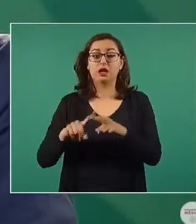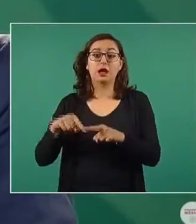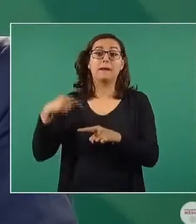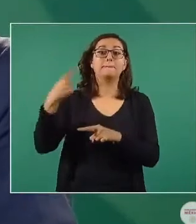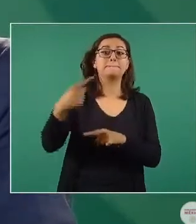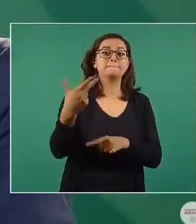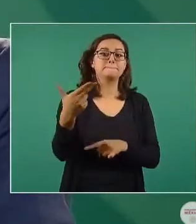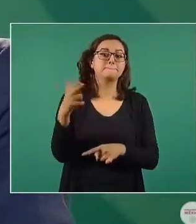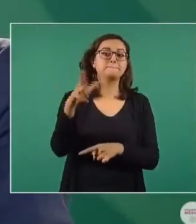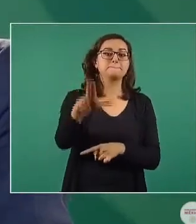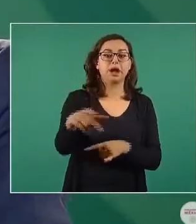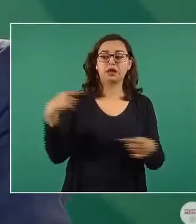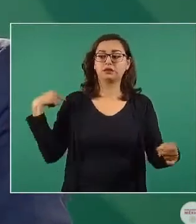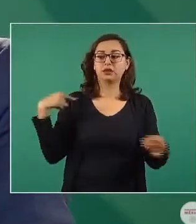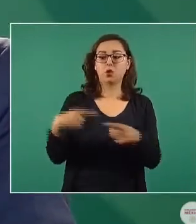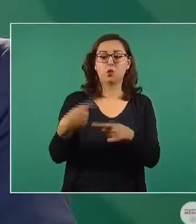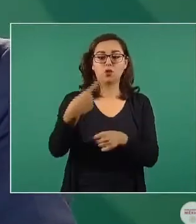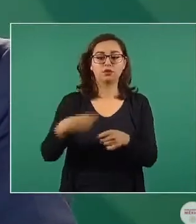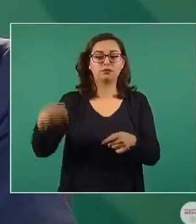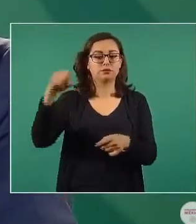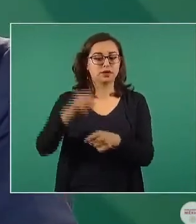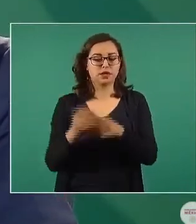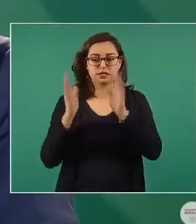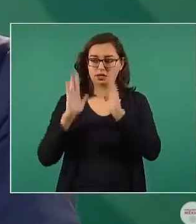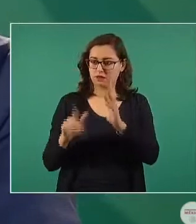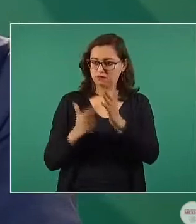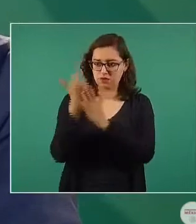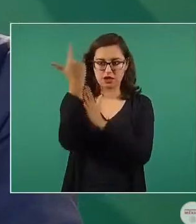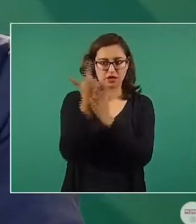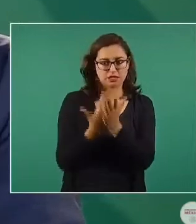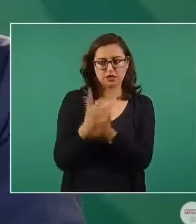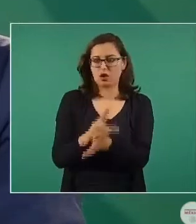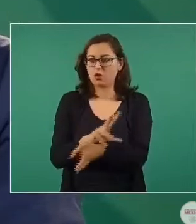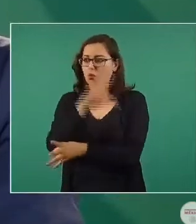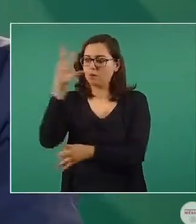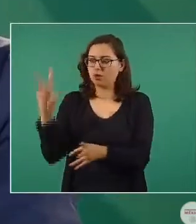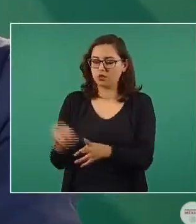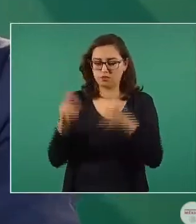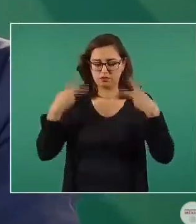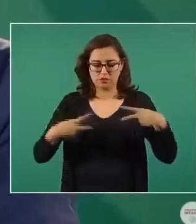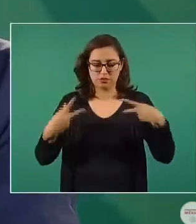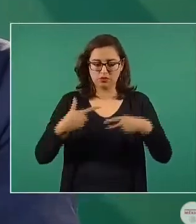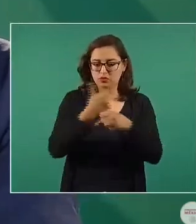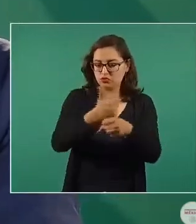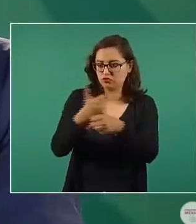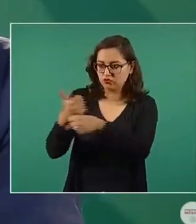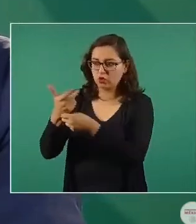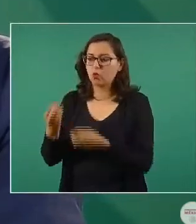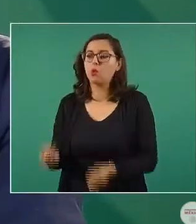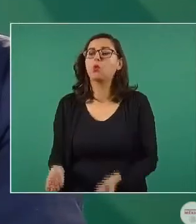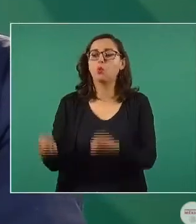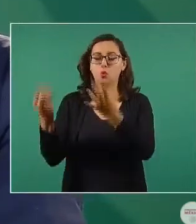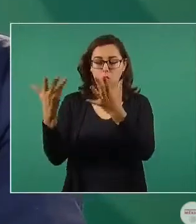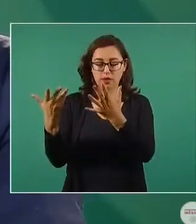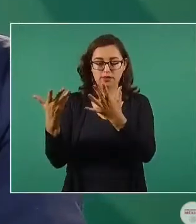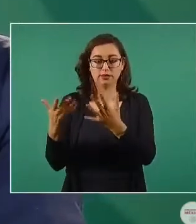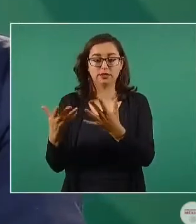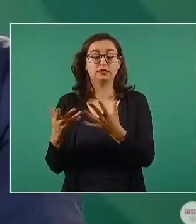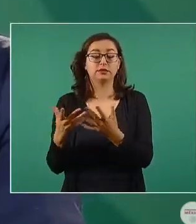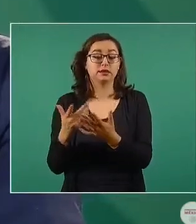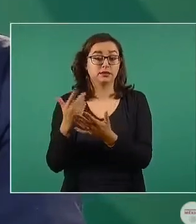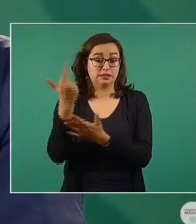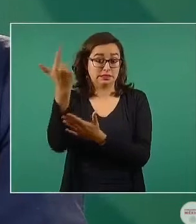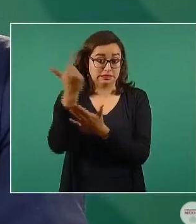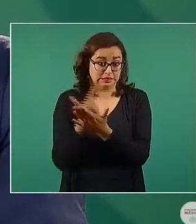los afectados por el huracán, que incluye, también aprovecho para decir, es un censo